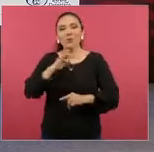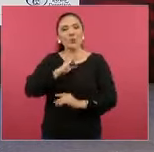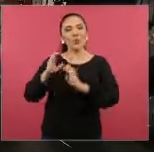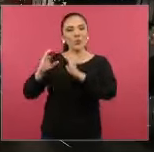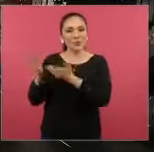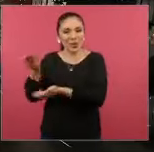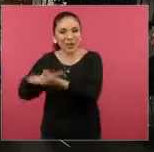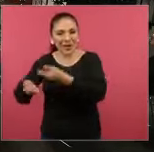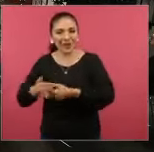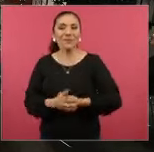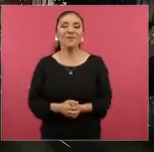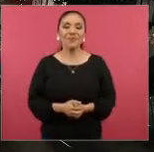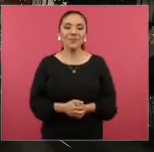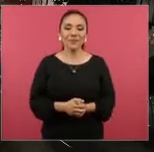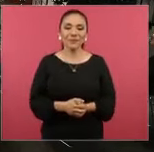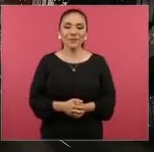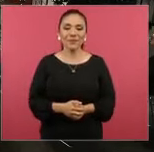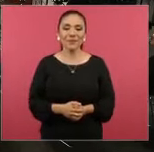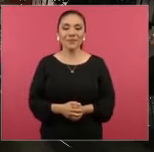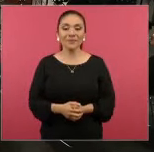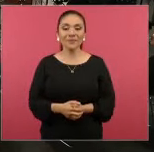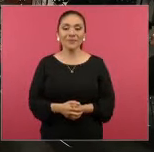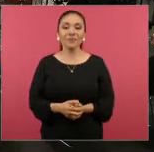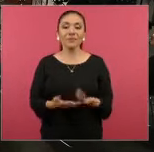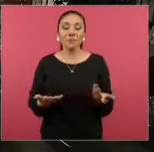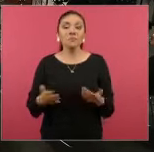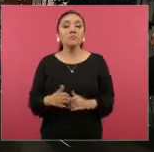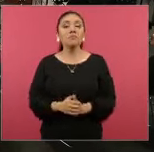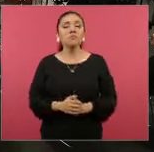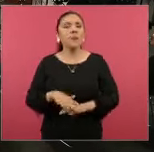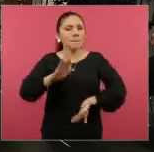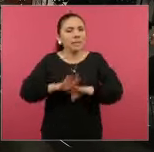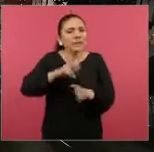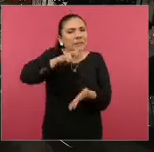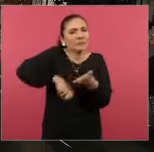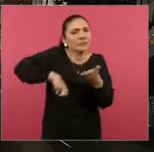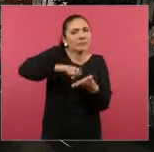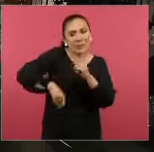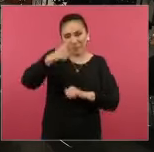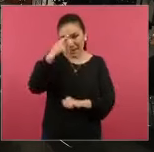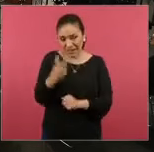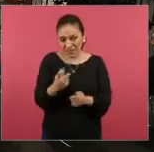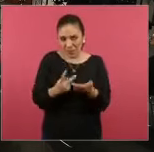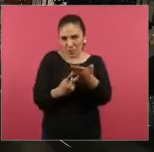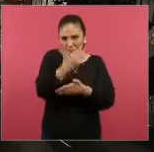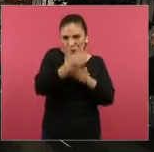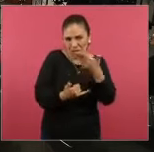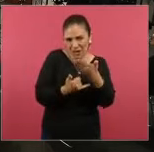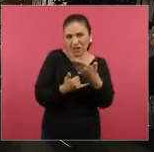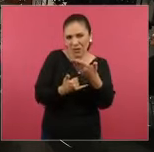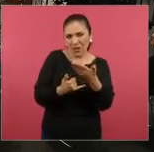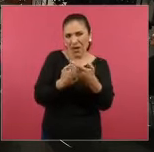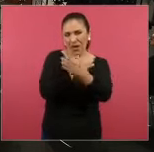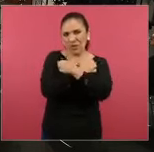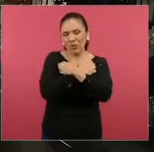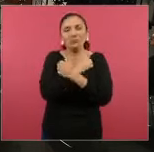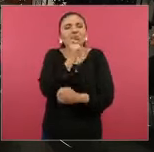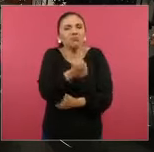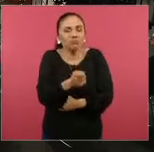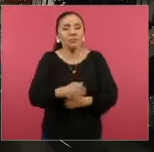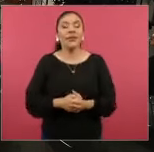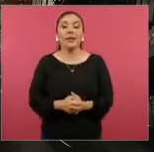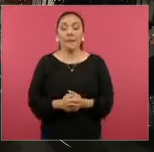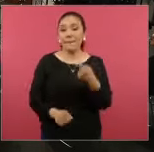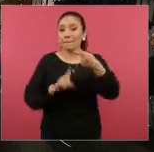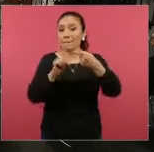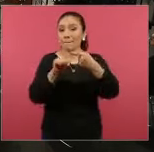favor. Ahora, finalmente, ¿qué fortalecemos con esta propuesta, con este proyecto educativo? Primeramente, el